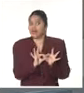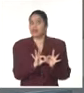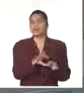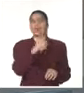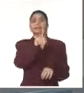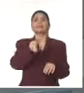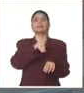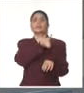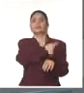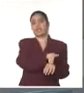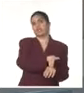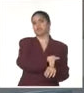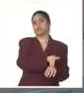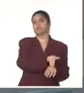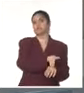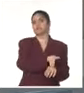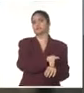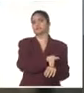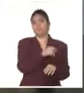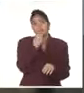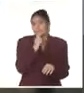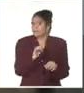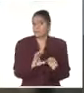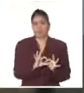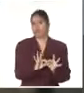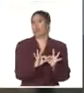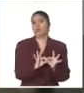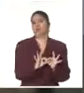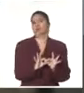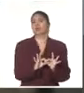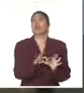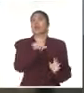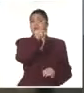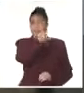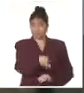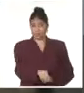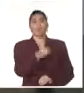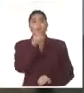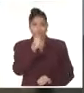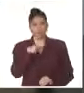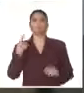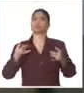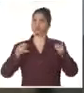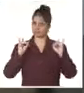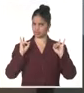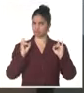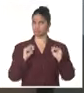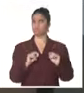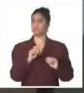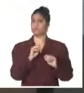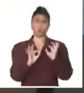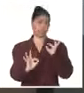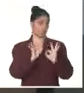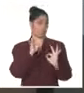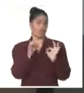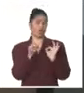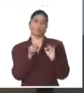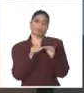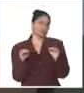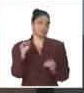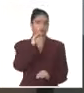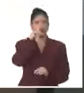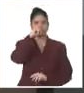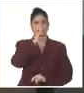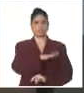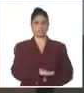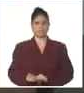en determinados momentos lamentar un fallecimiento. Y estoy hablando sobre todo en los niños. Incluso hay una indicación del Ministerio de